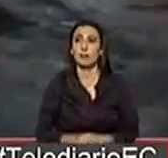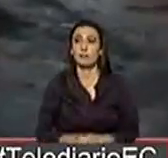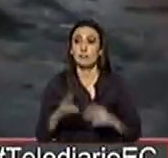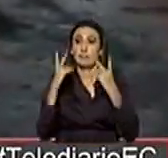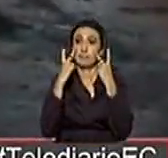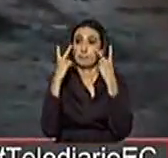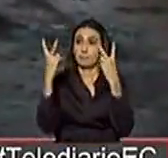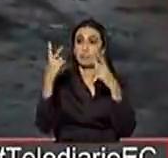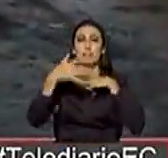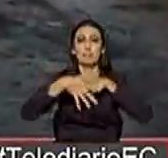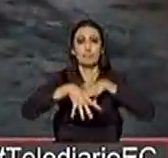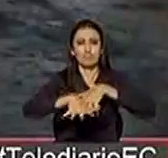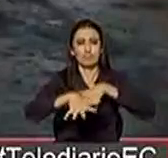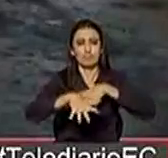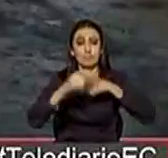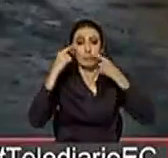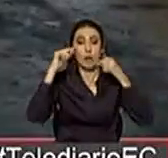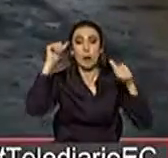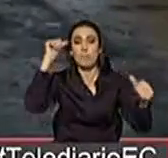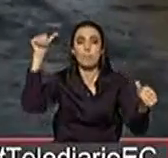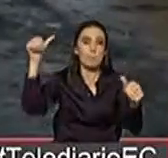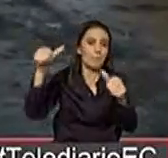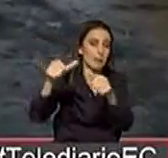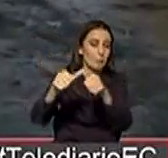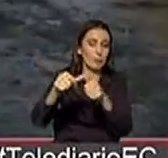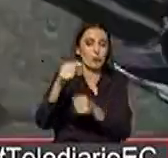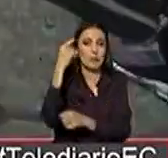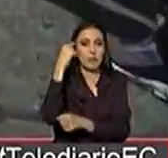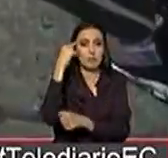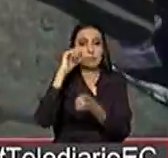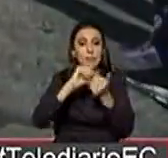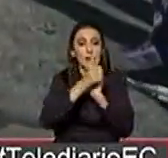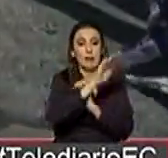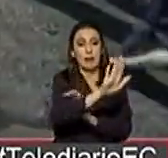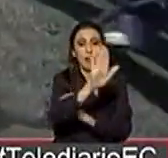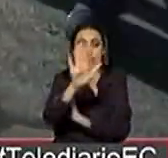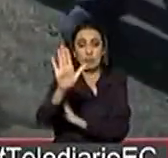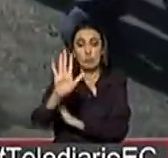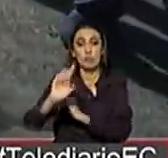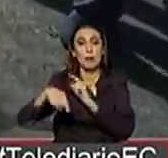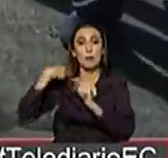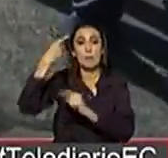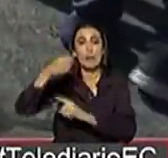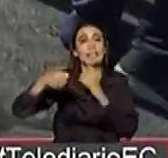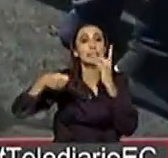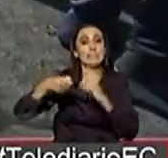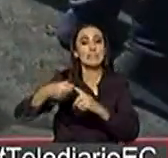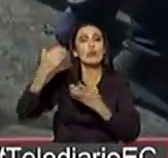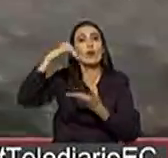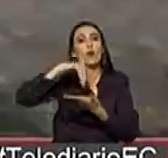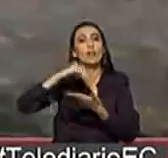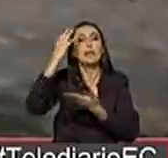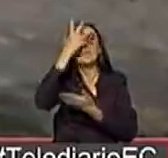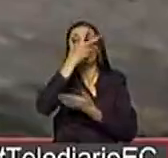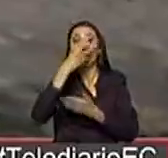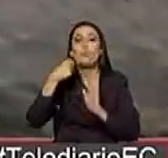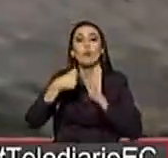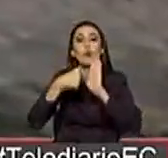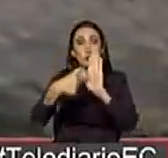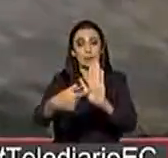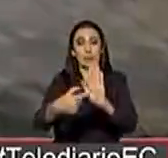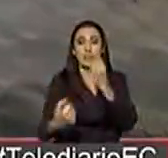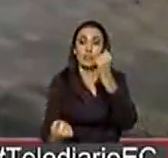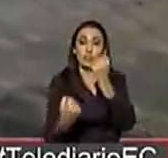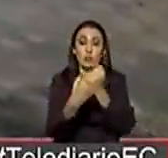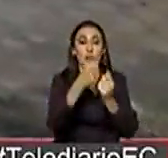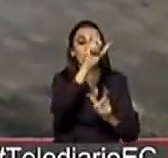imágenes de la destrucción sólo quedarán grabadas en la memoria mañana quito volverá a ser la luz de américa de la mano de quienes